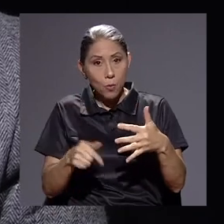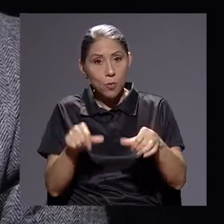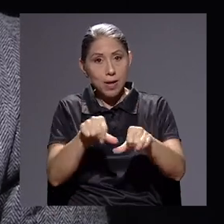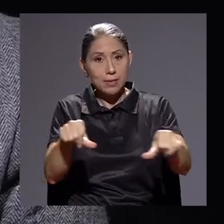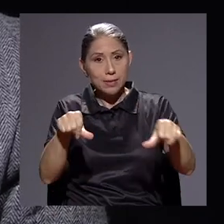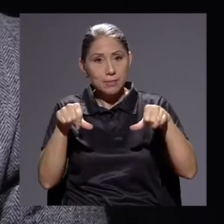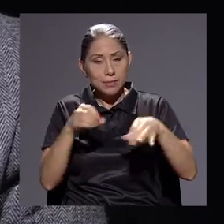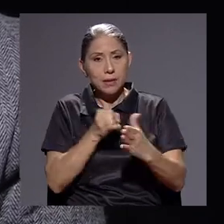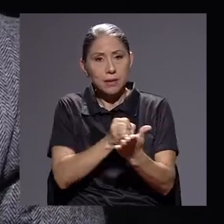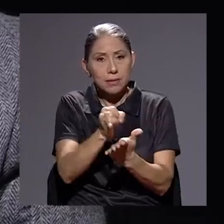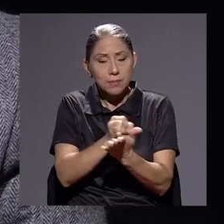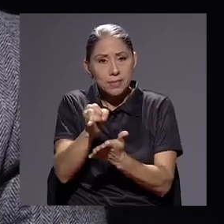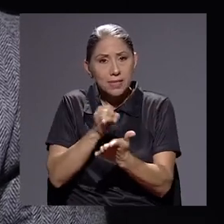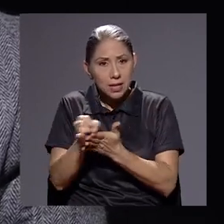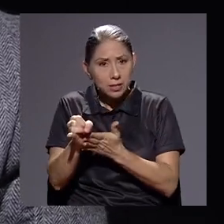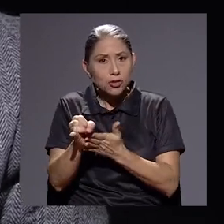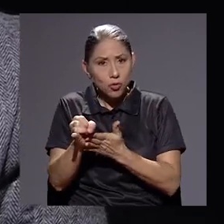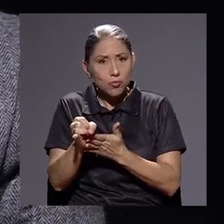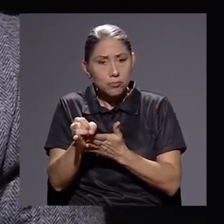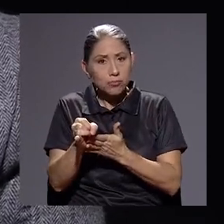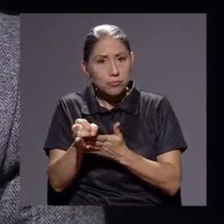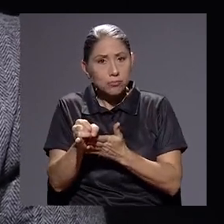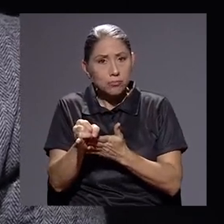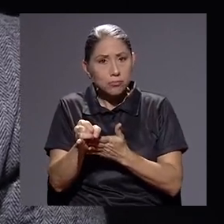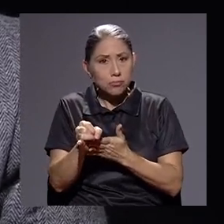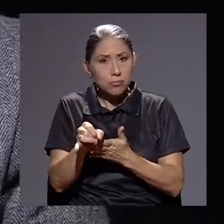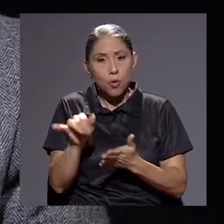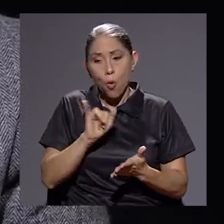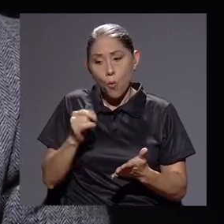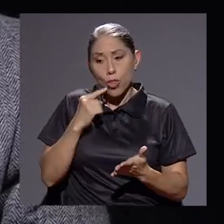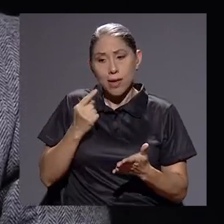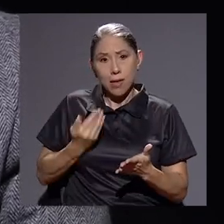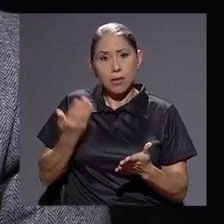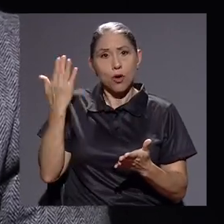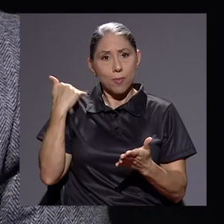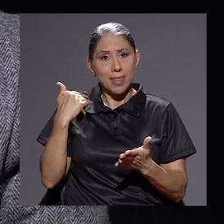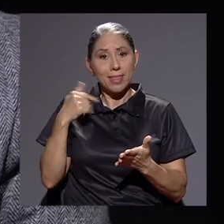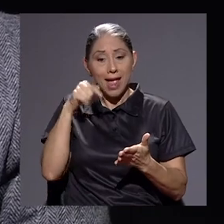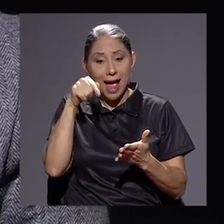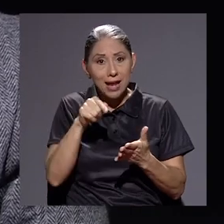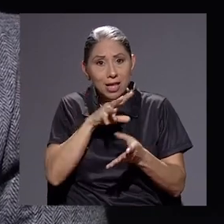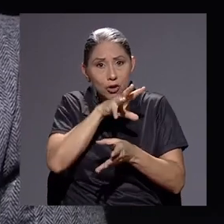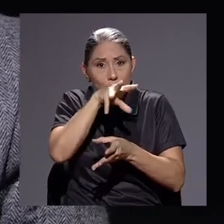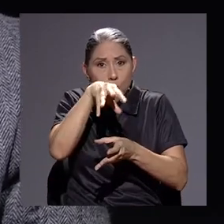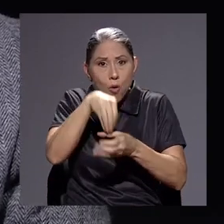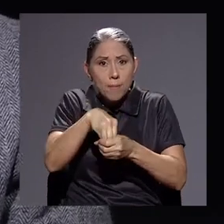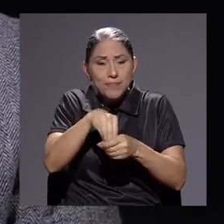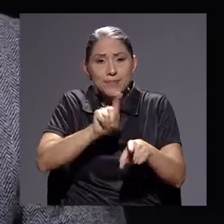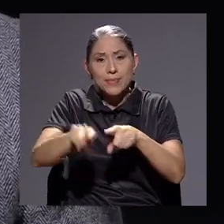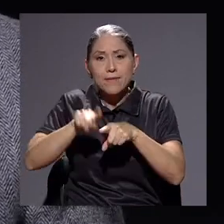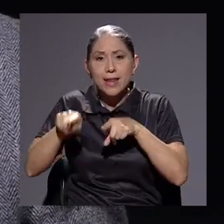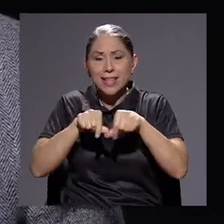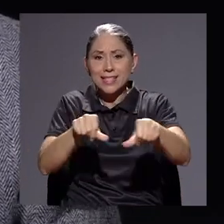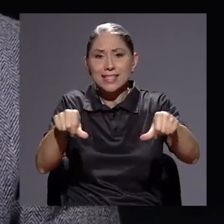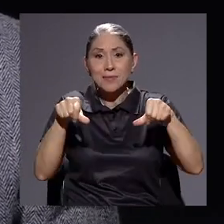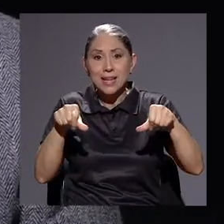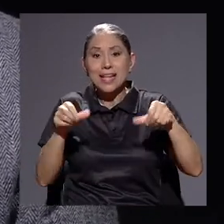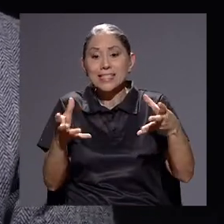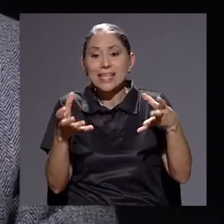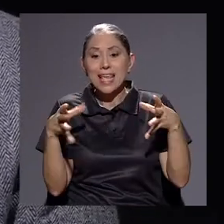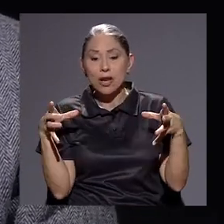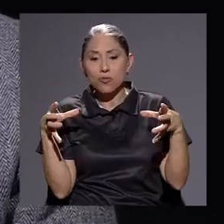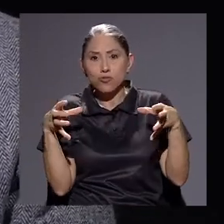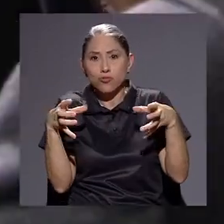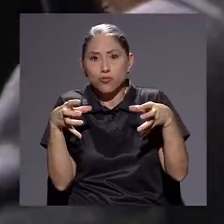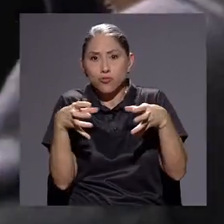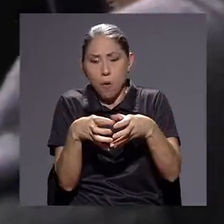áreas de investigación, pues, confluyen, como decía anteriormente, varias disciplinas, que lo que se trata es de integrarlas, hacer